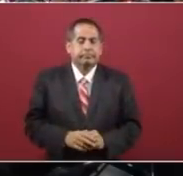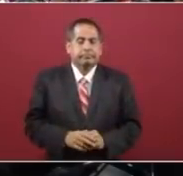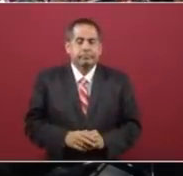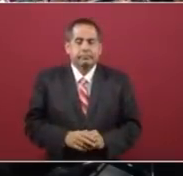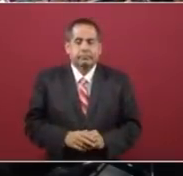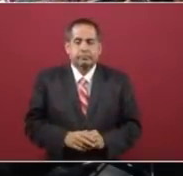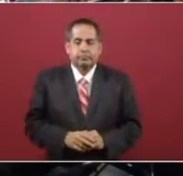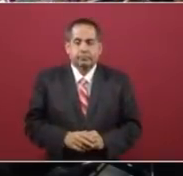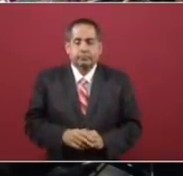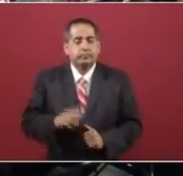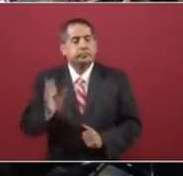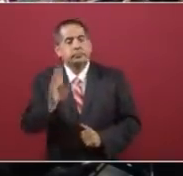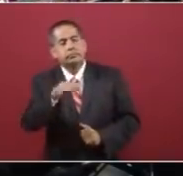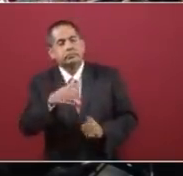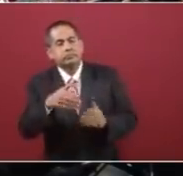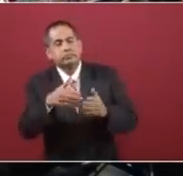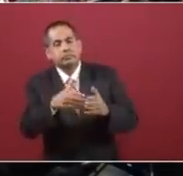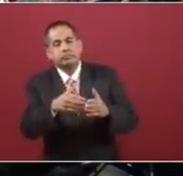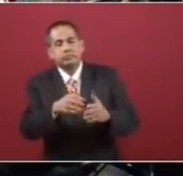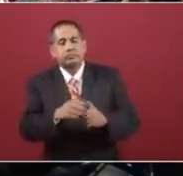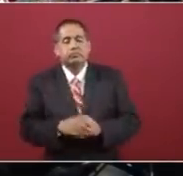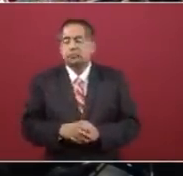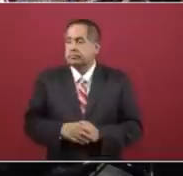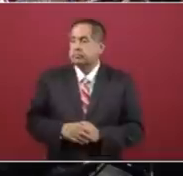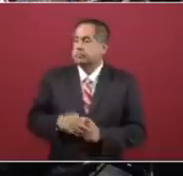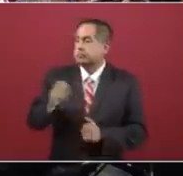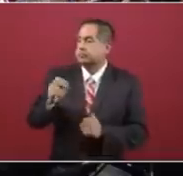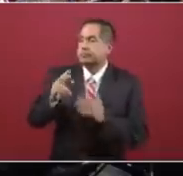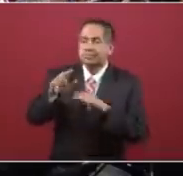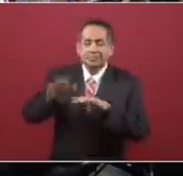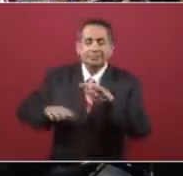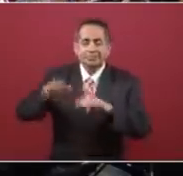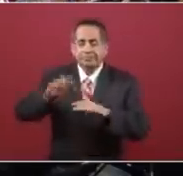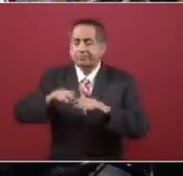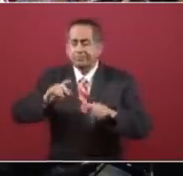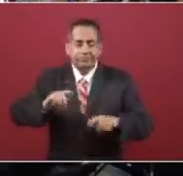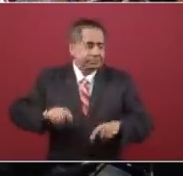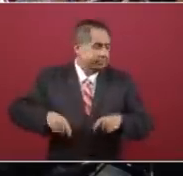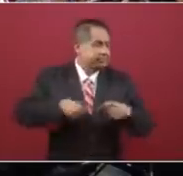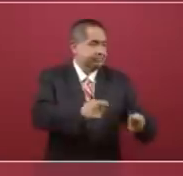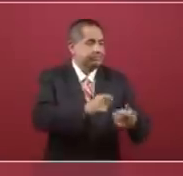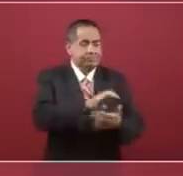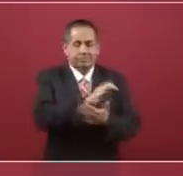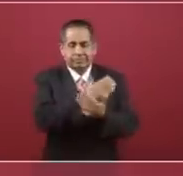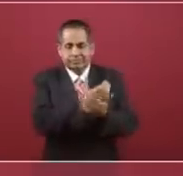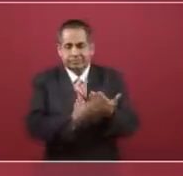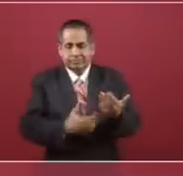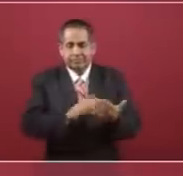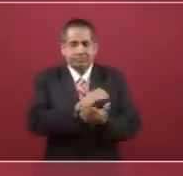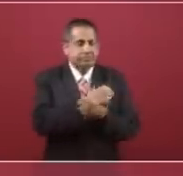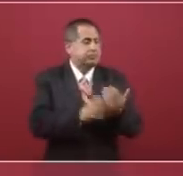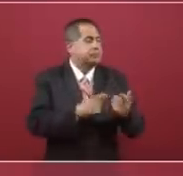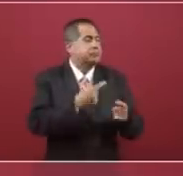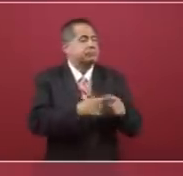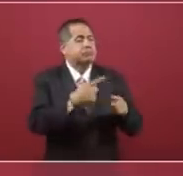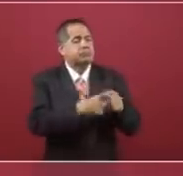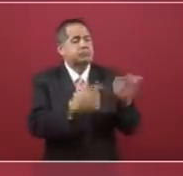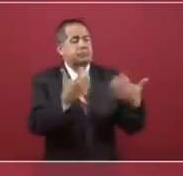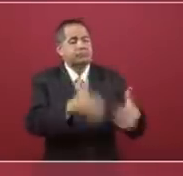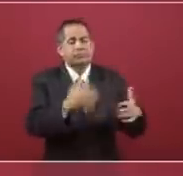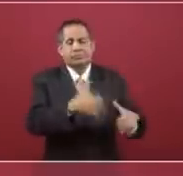Y la de los barcos. Muchas veces se entregaban contratos a empresas